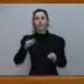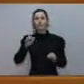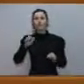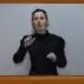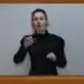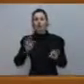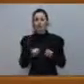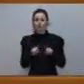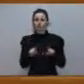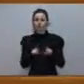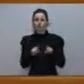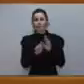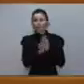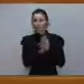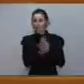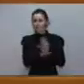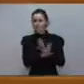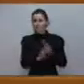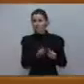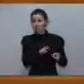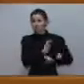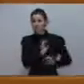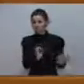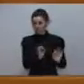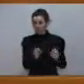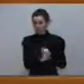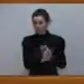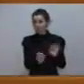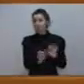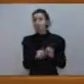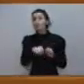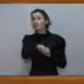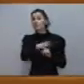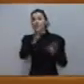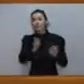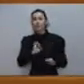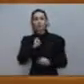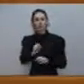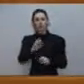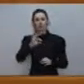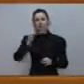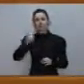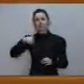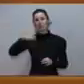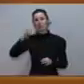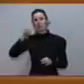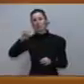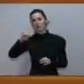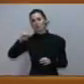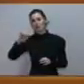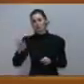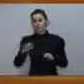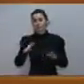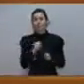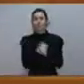vecinos que no reaccionan y no hacen nada para evitarlo, el destino se cumple y matan a Santiago Nadar. A los trabajadores